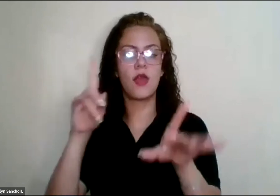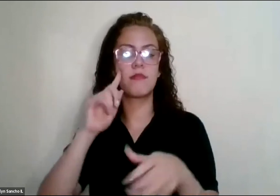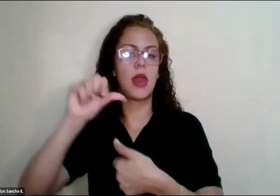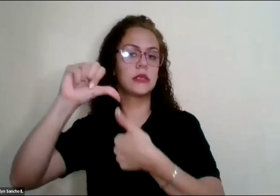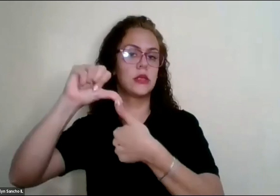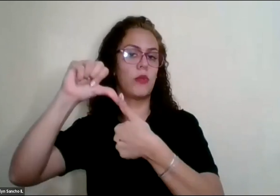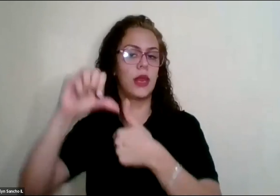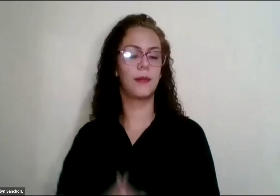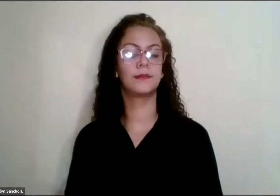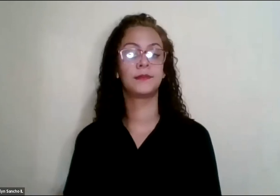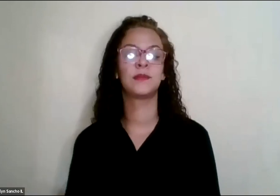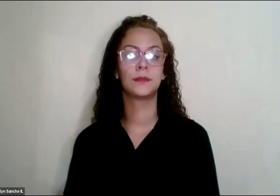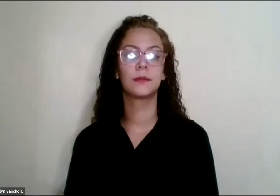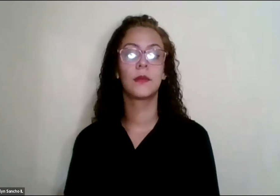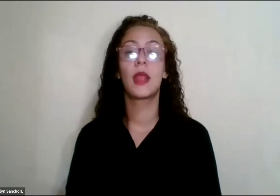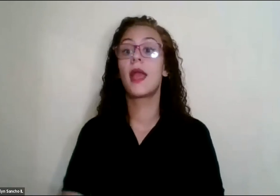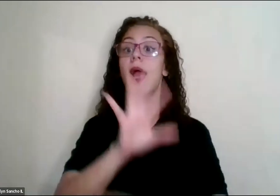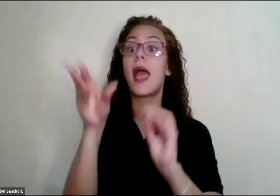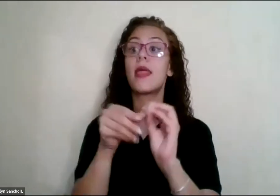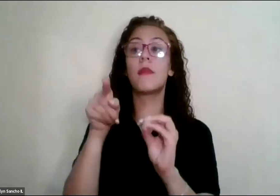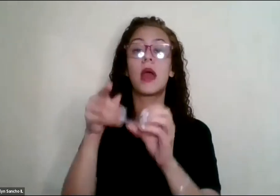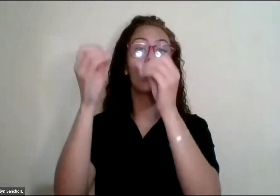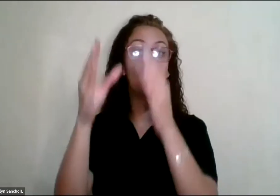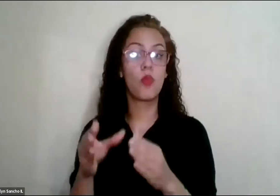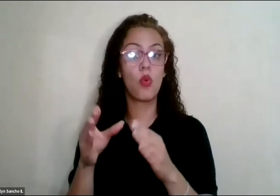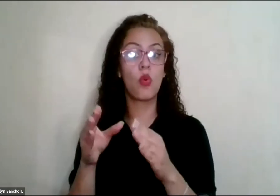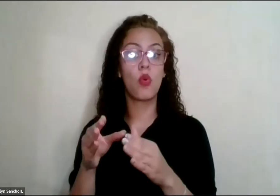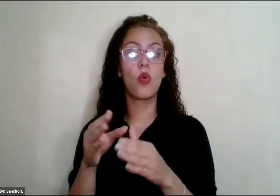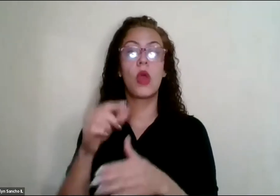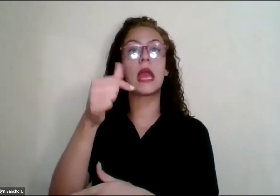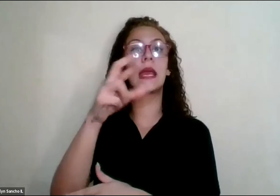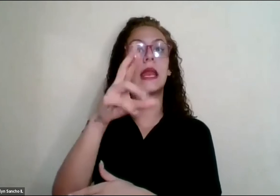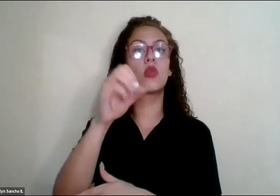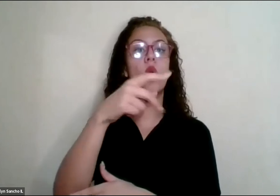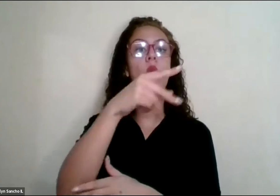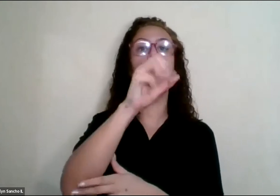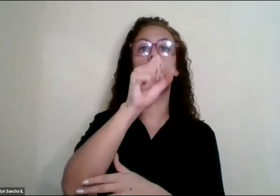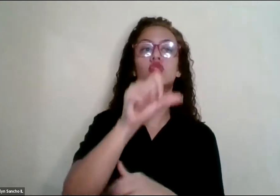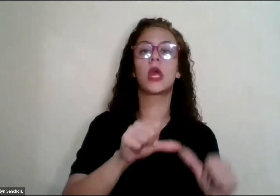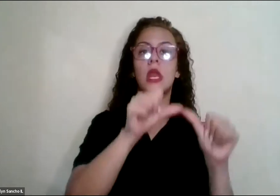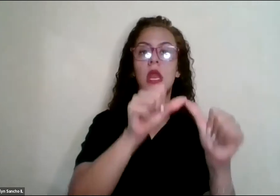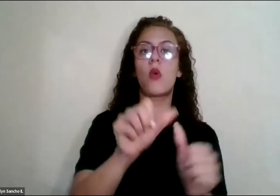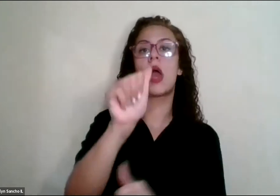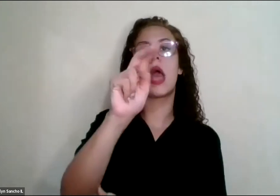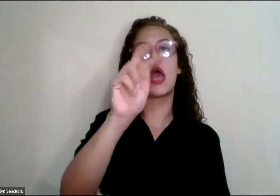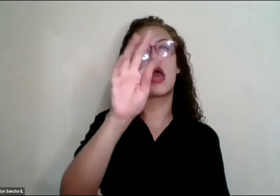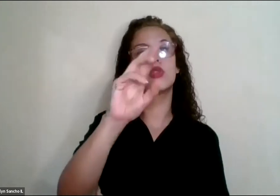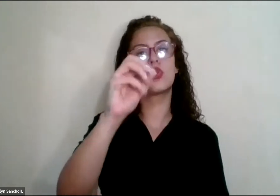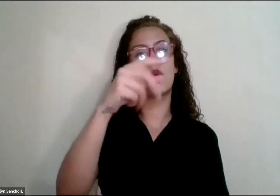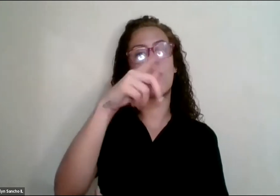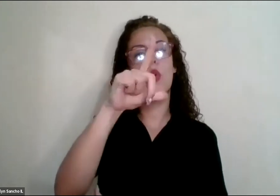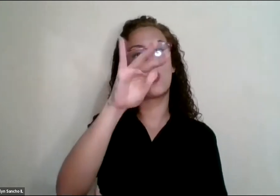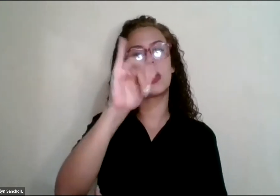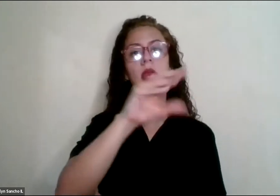Centroamérica. Además, es docente de grado y posgrado de antropología y en el posgrado de